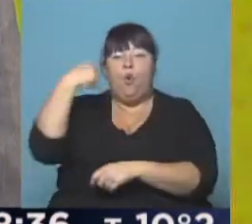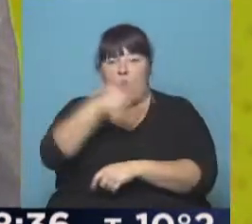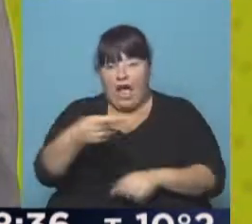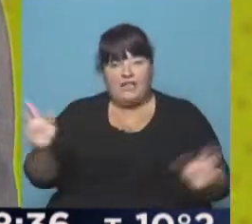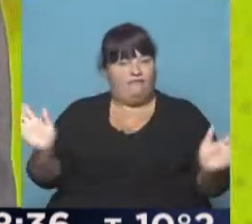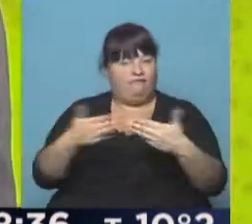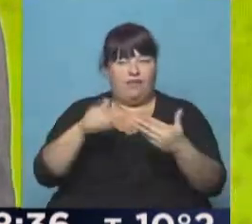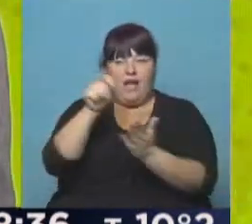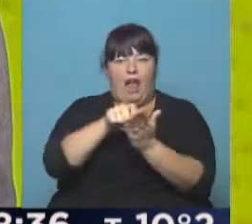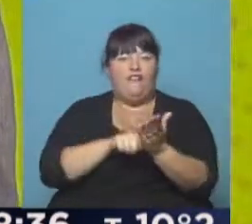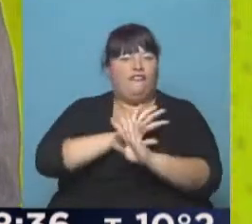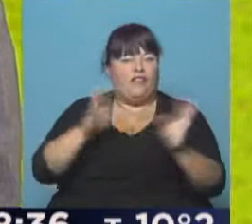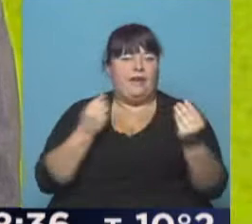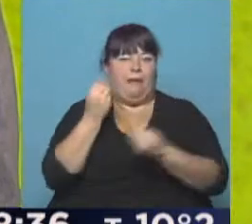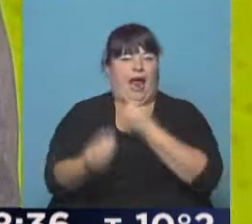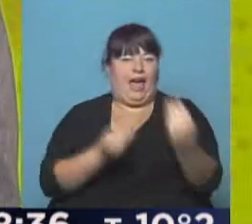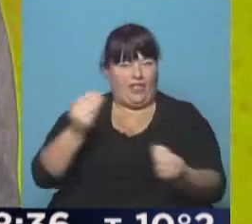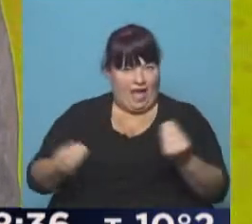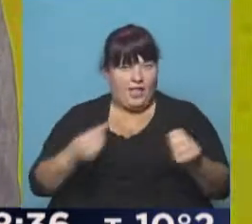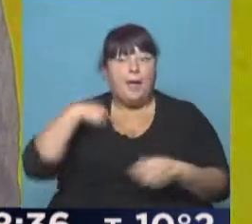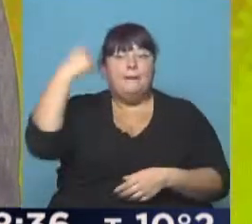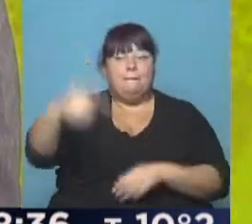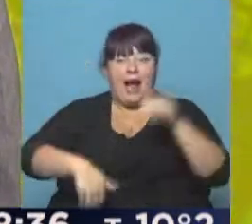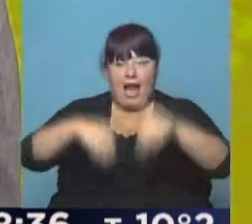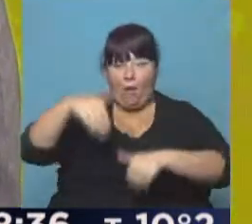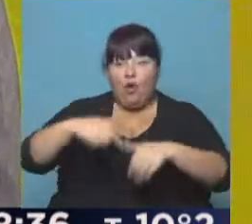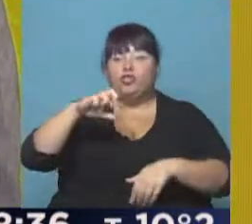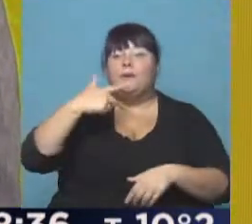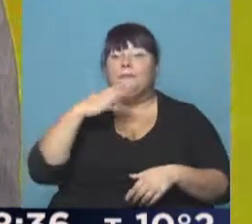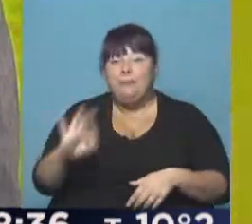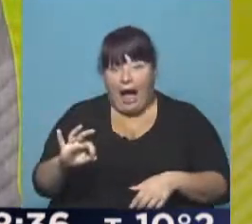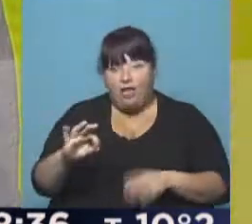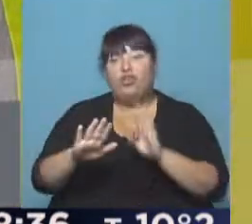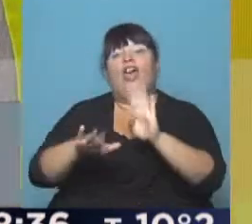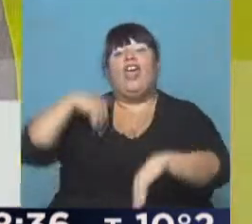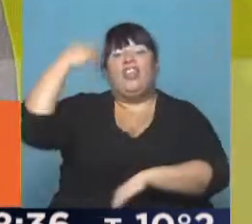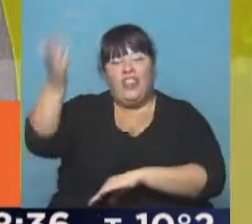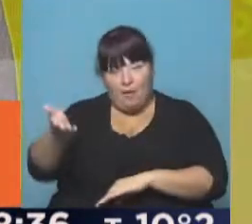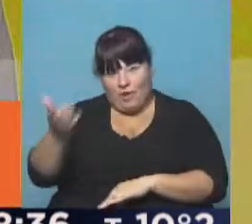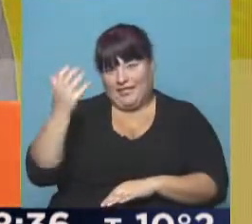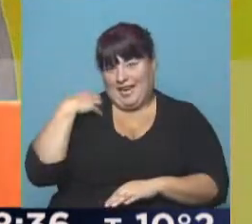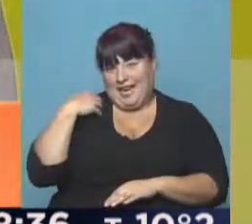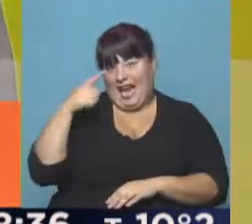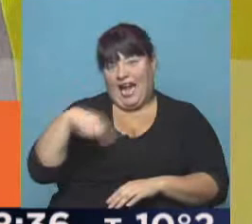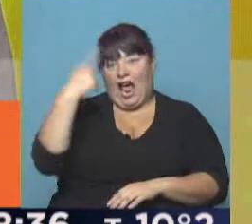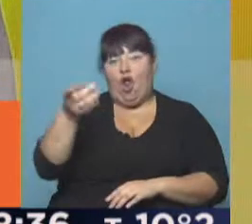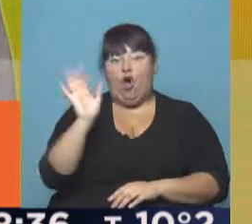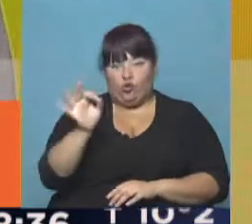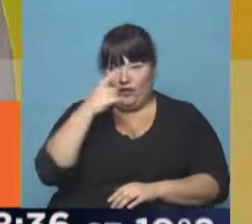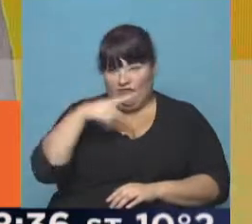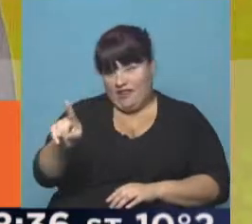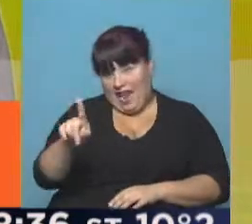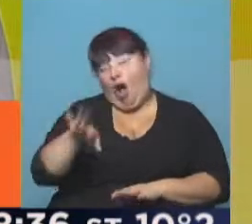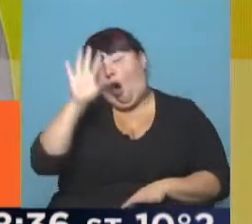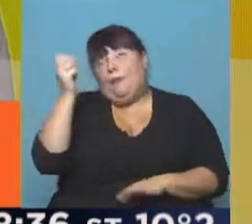será el cierre de la inscripción de candidatos con miras a las elecciones primarias y posteriormente lo que va a ser la selección final lo